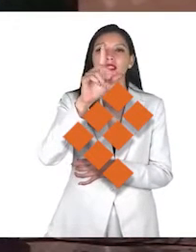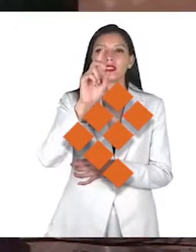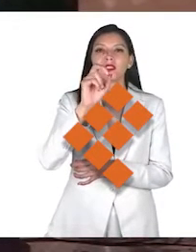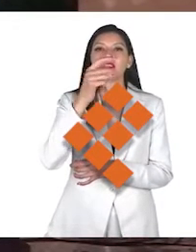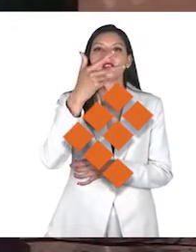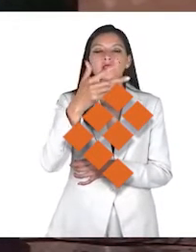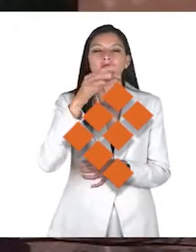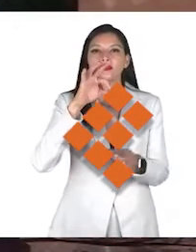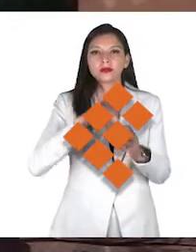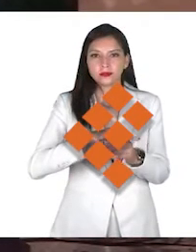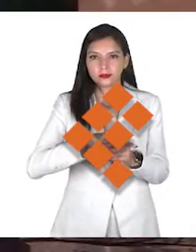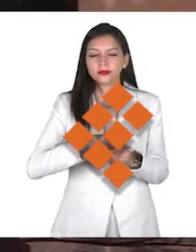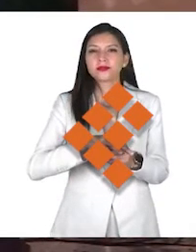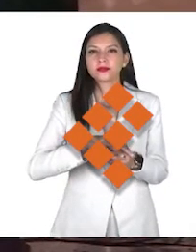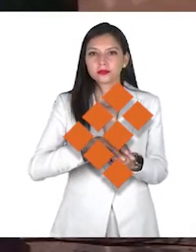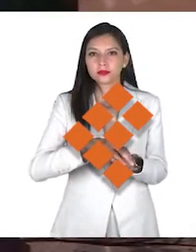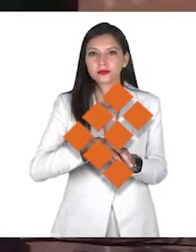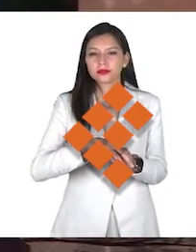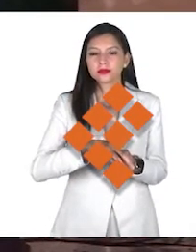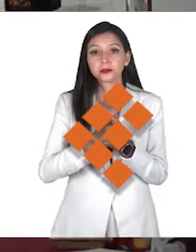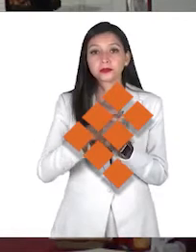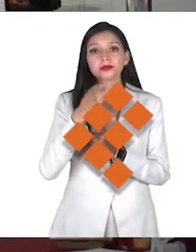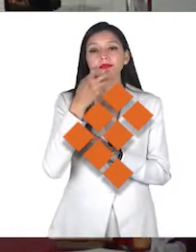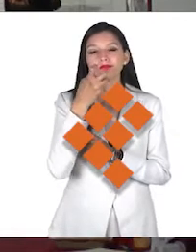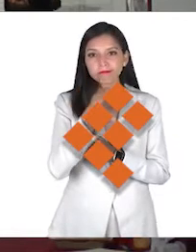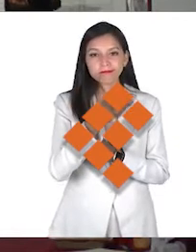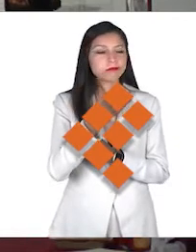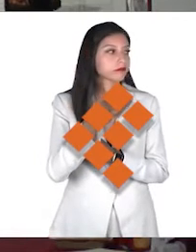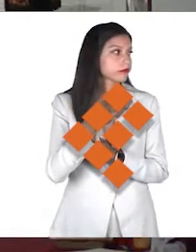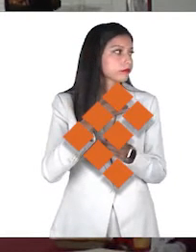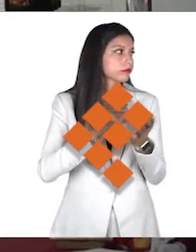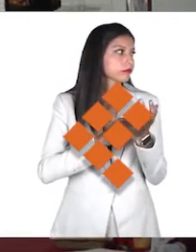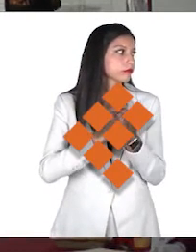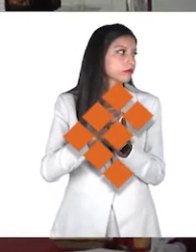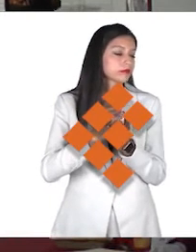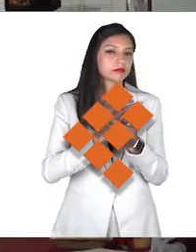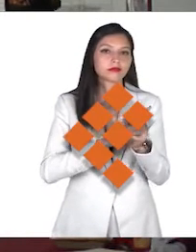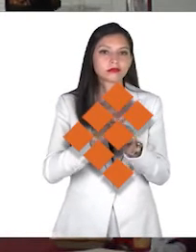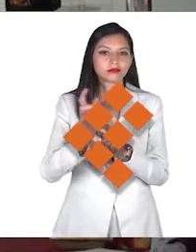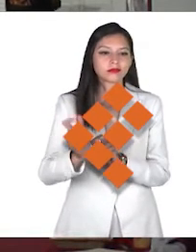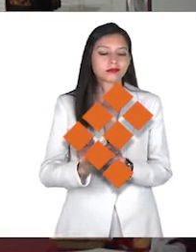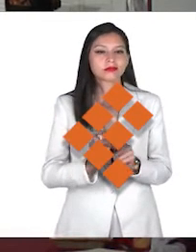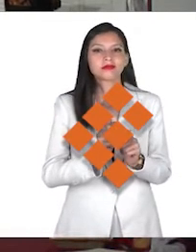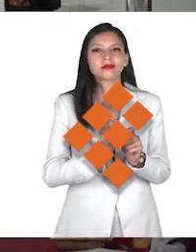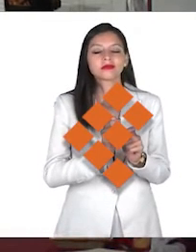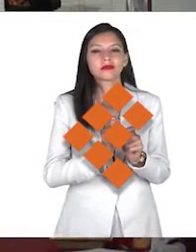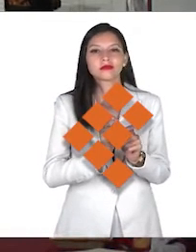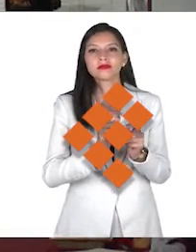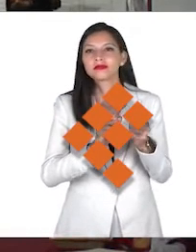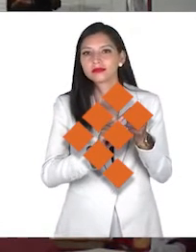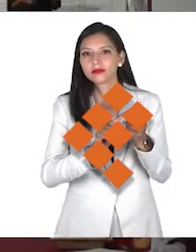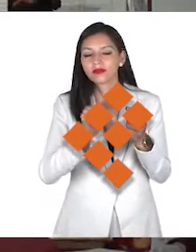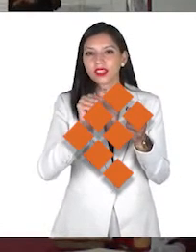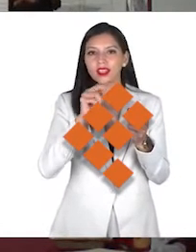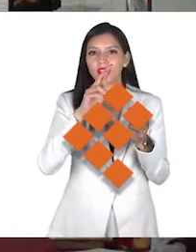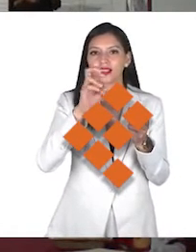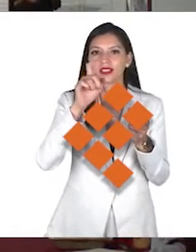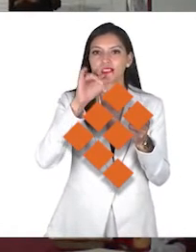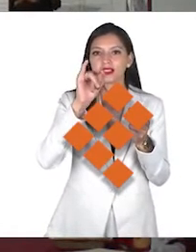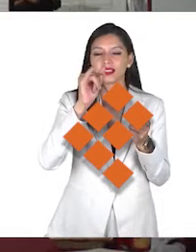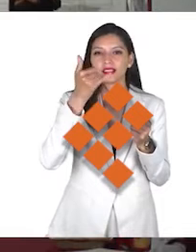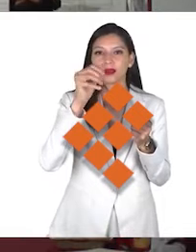votos. Votos en blanco, 0. Se designa a la ciudadana Areli